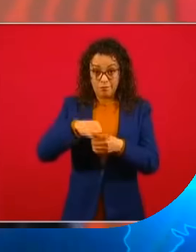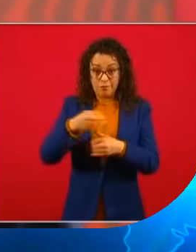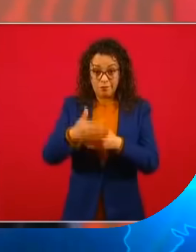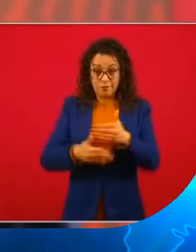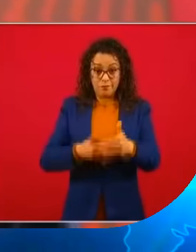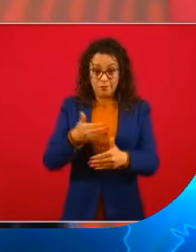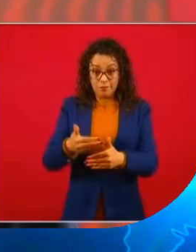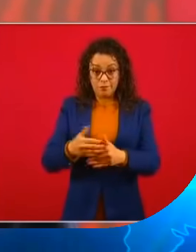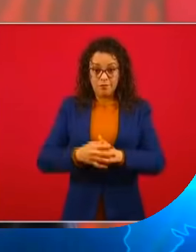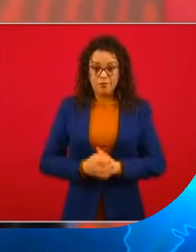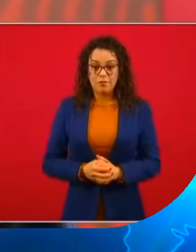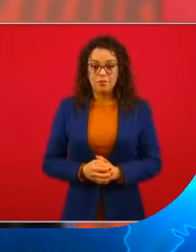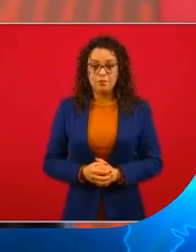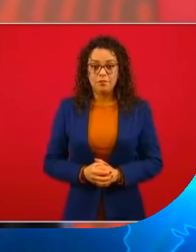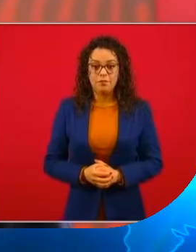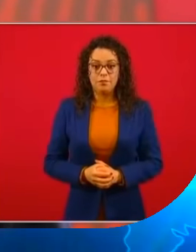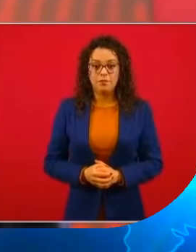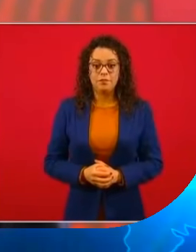para que